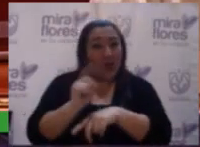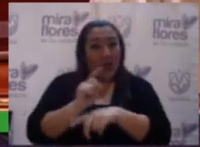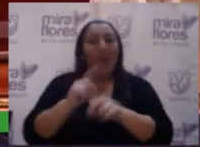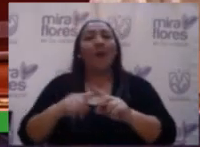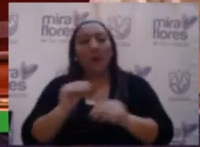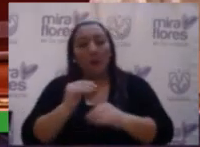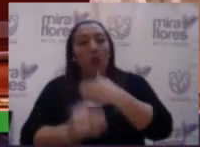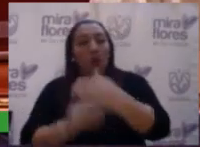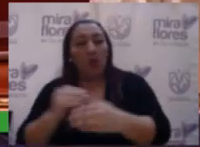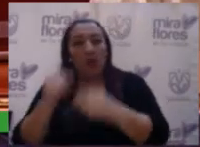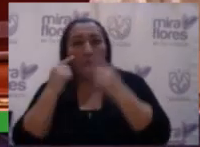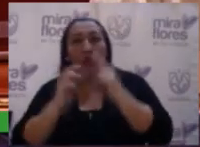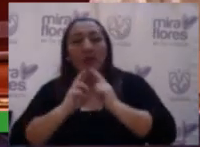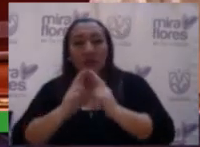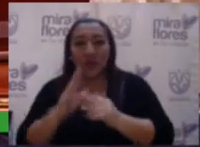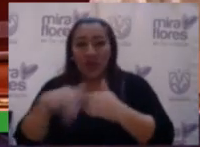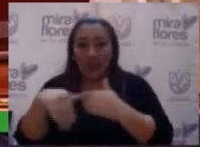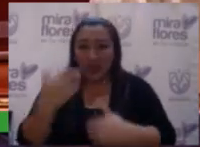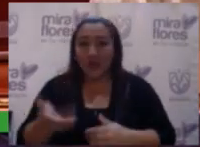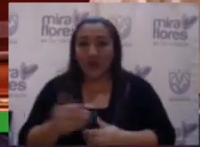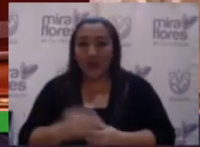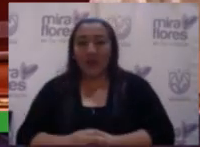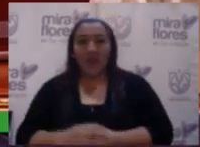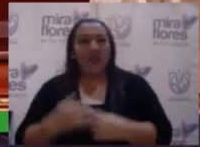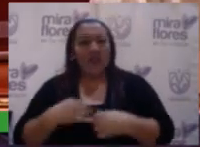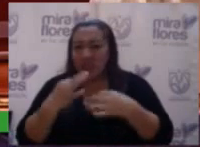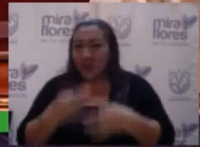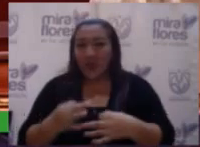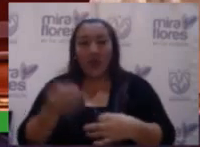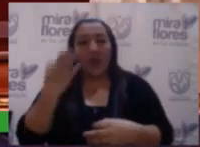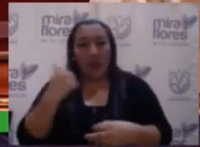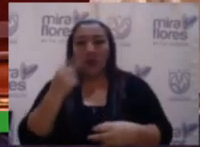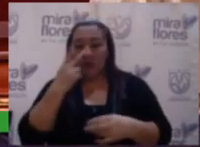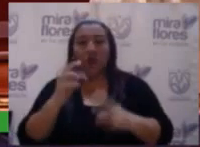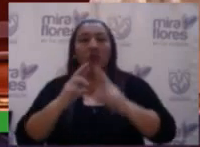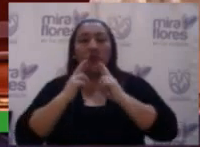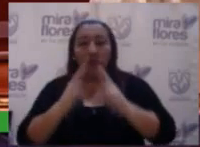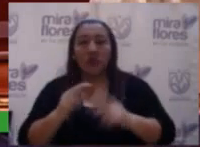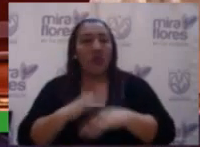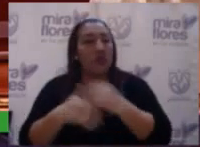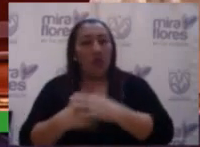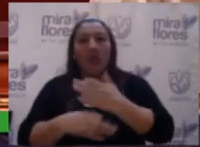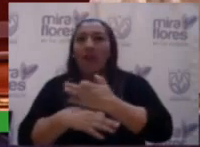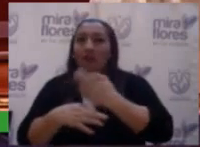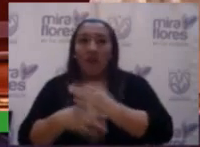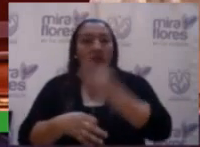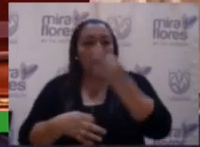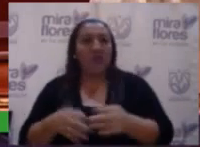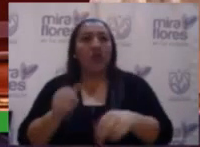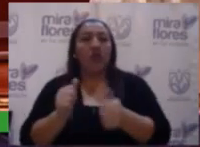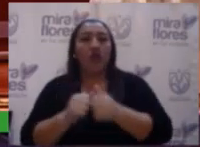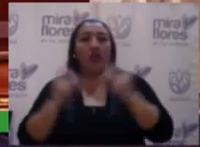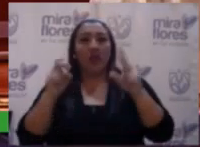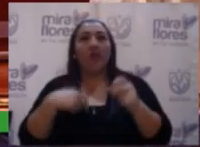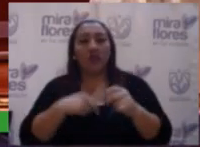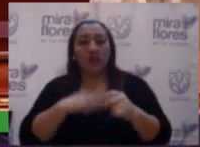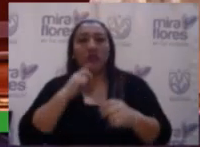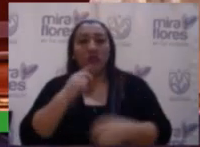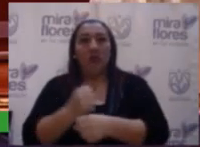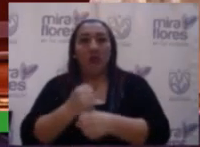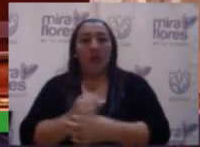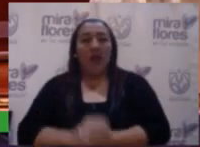sí vamos a ver un resultado eso lo garantizo vamos a ver un resultado de todas maneras y es el tema en el que estamos nosotros